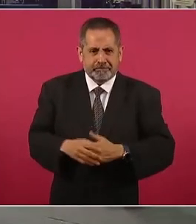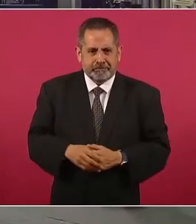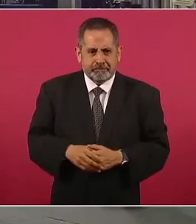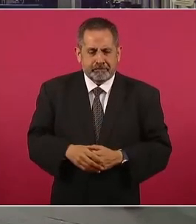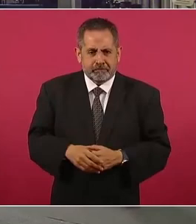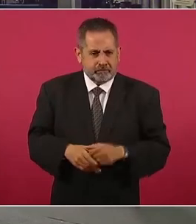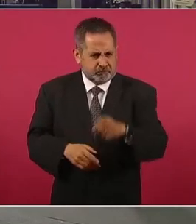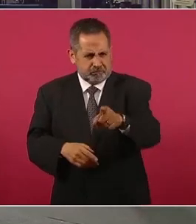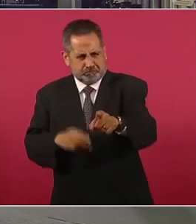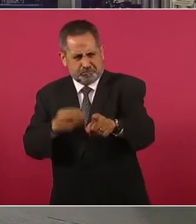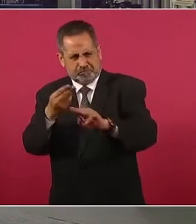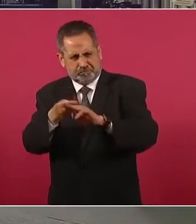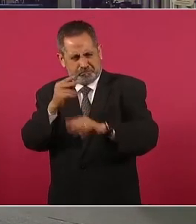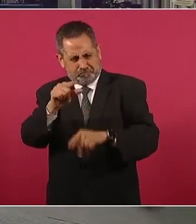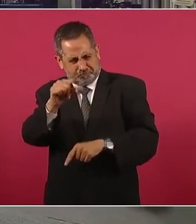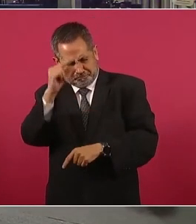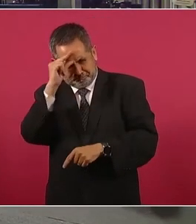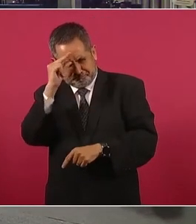mucho criterio.